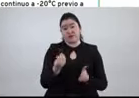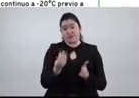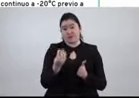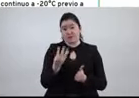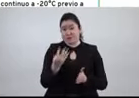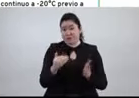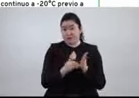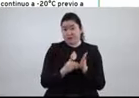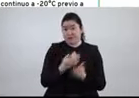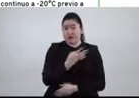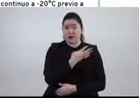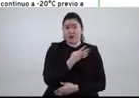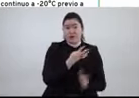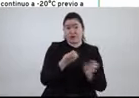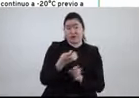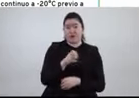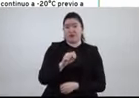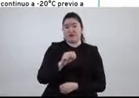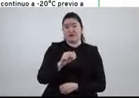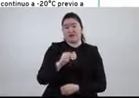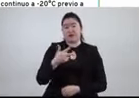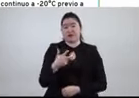54.968 y en Tláhuac